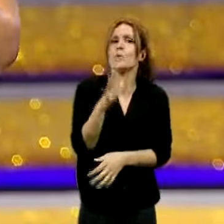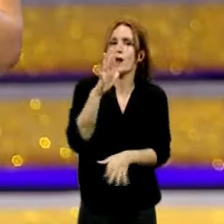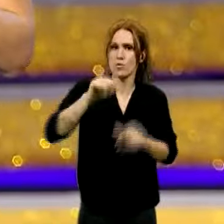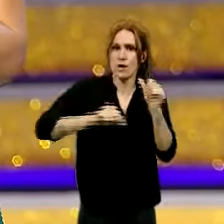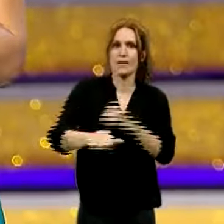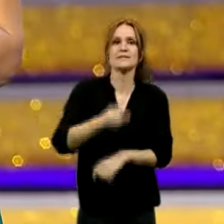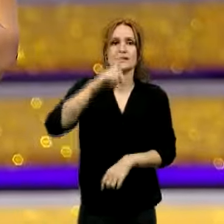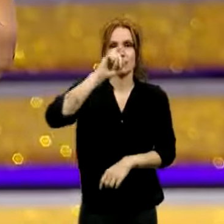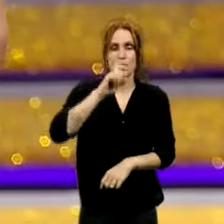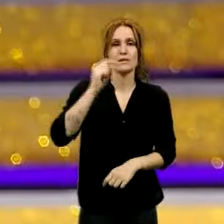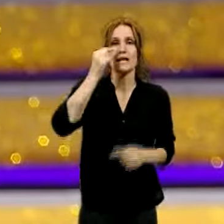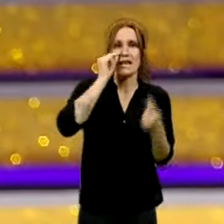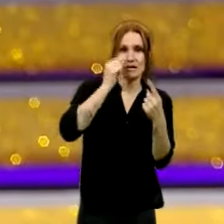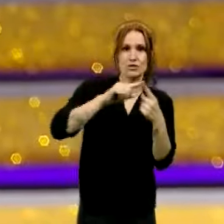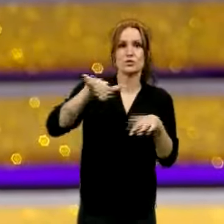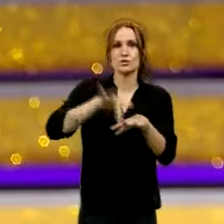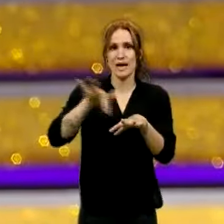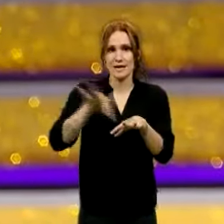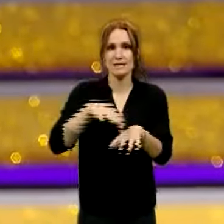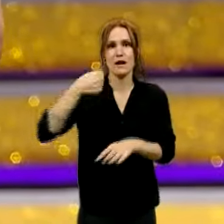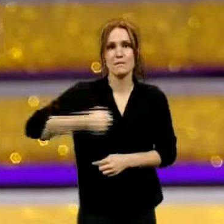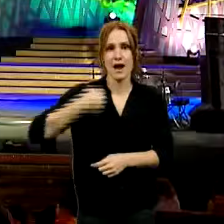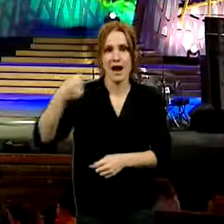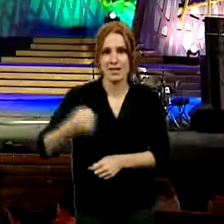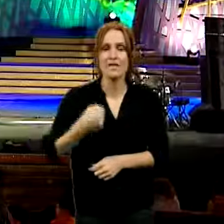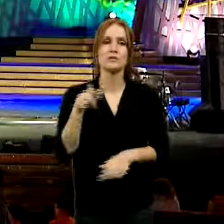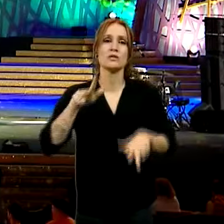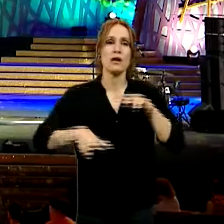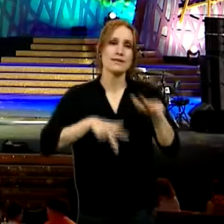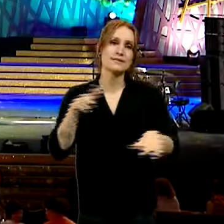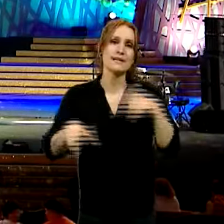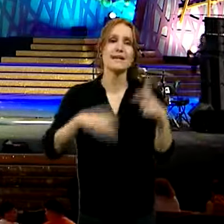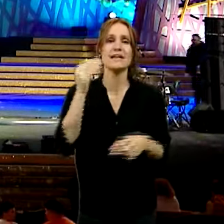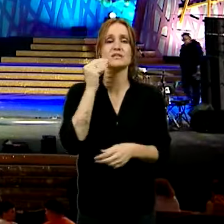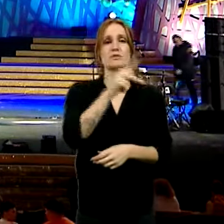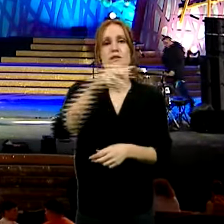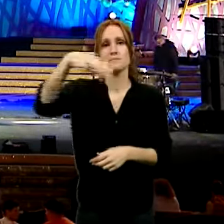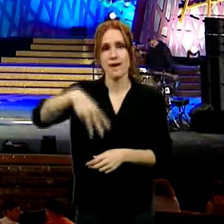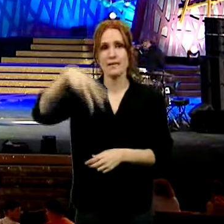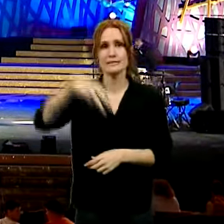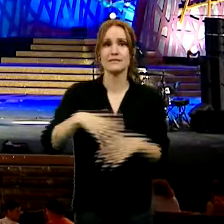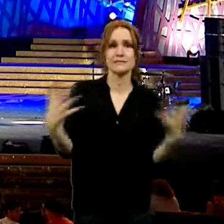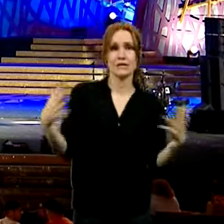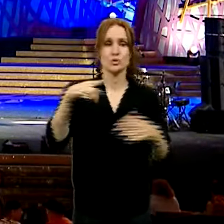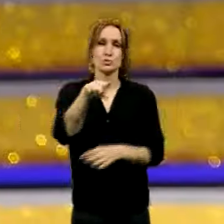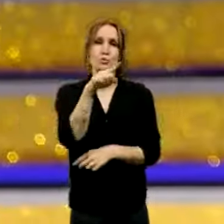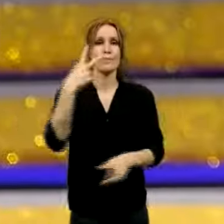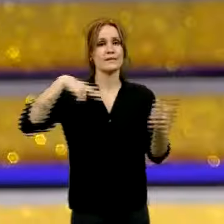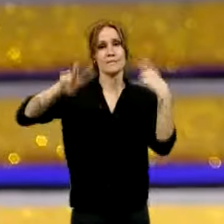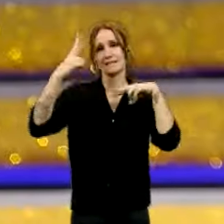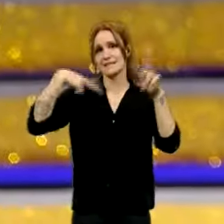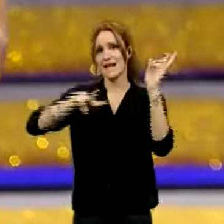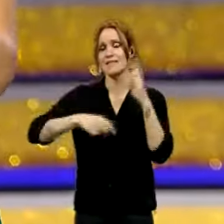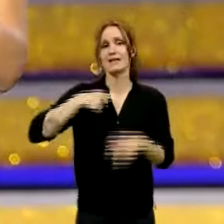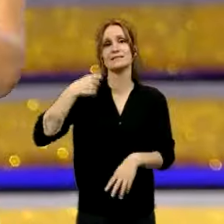en Legañosos, Chancletas, Majaderos, Serenquenquenes, Nietos de Sarimanques, Chacho Tú, Despistadas